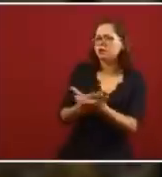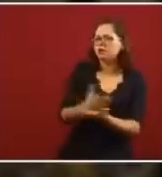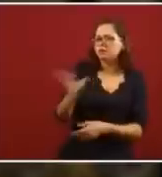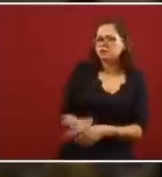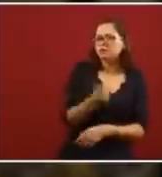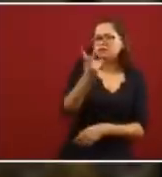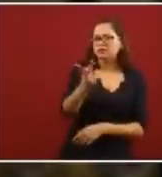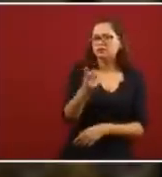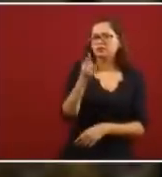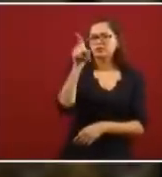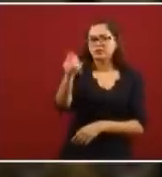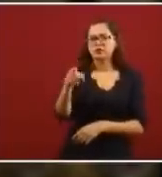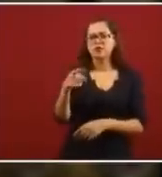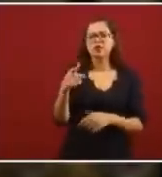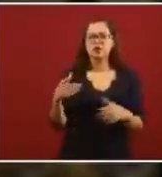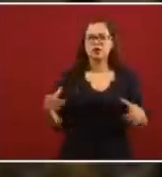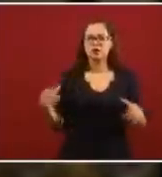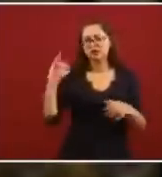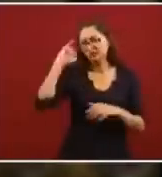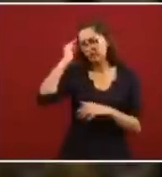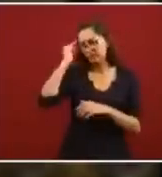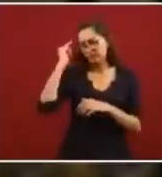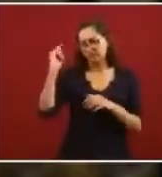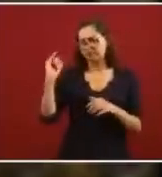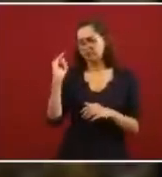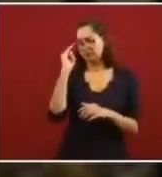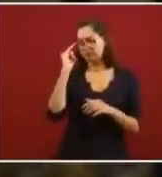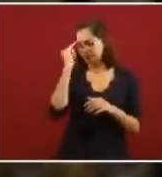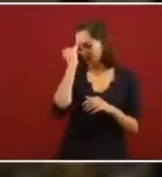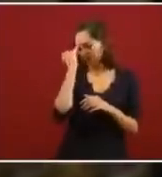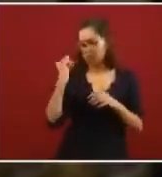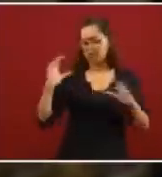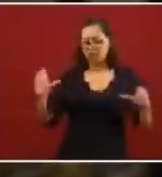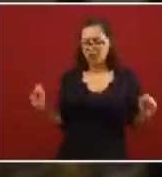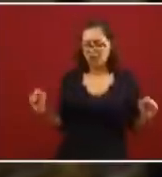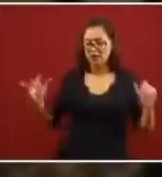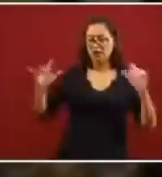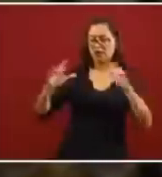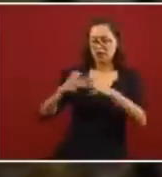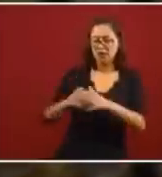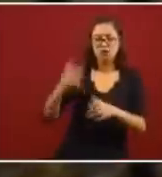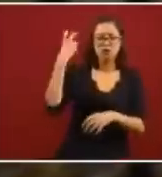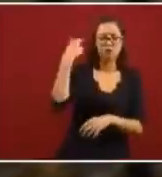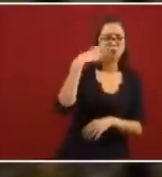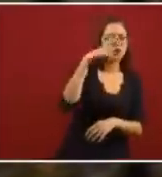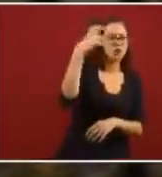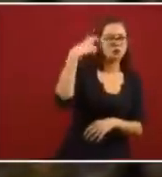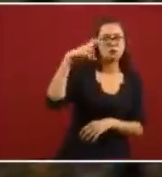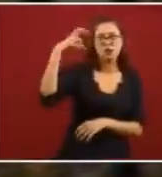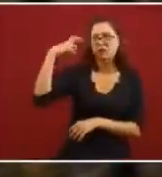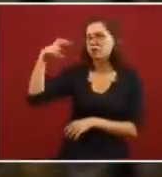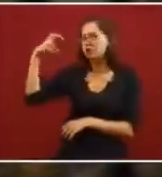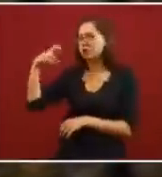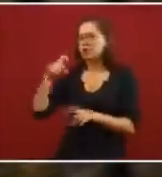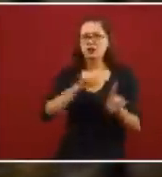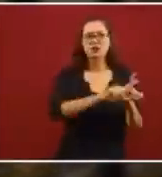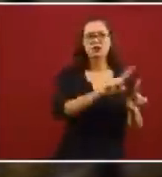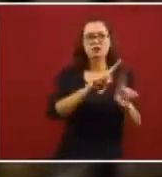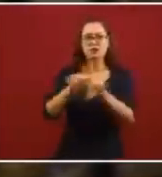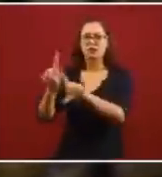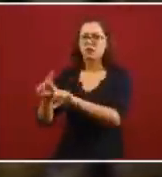en pueblos indios. Va a ser una gira muy extensa y me imagino que tiene un propósito.